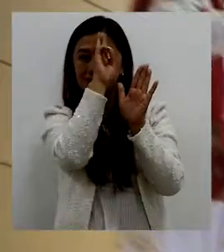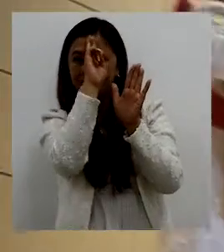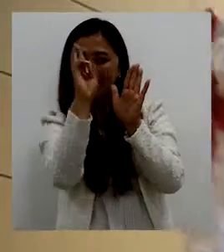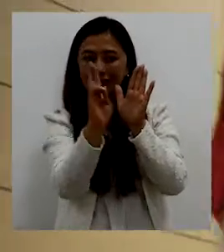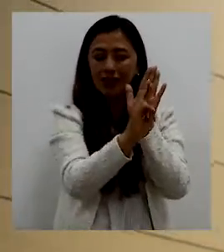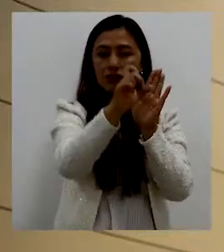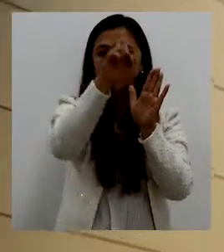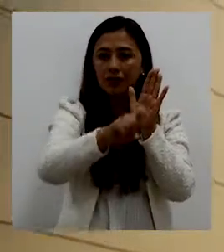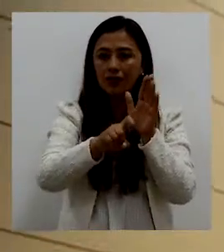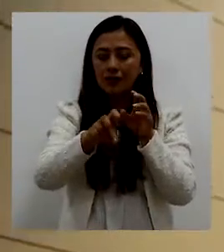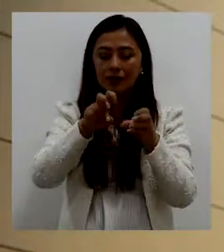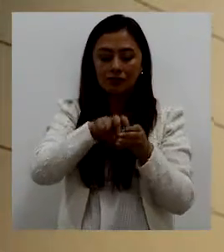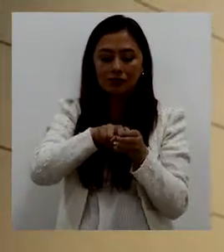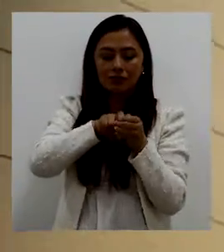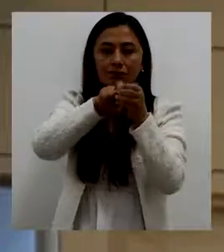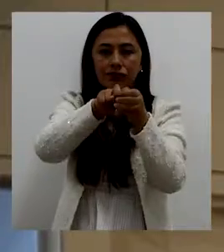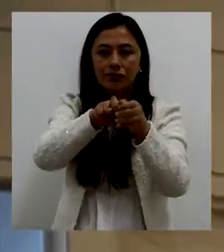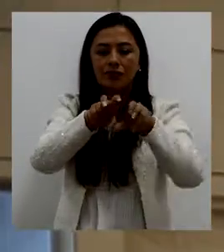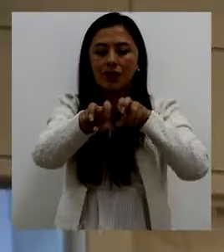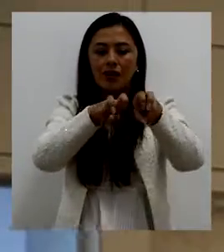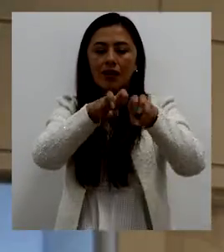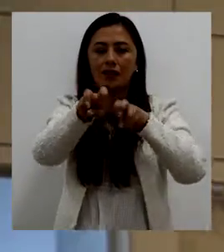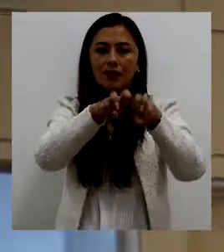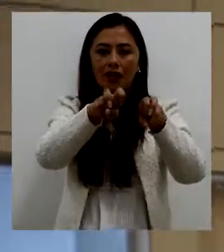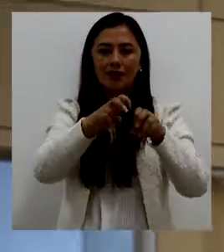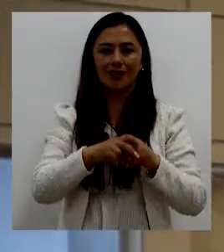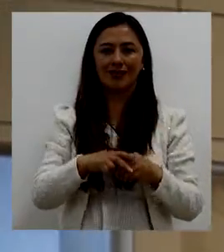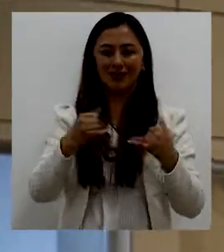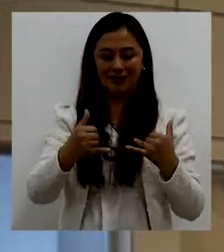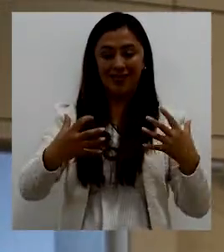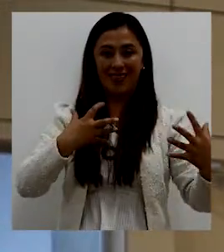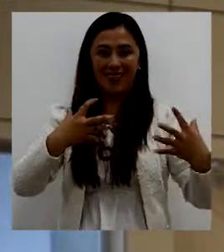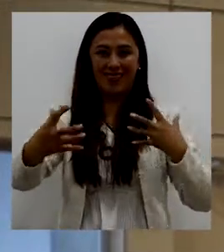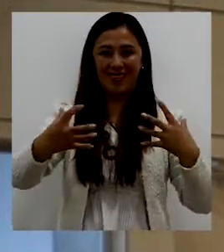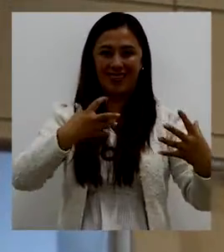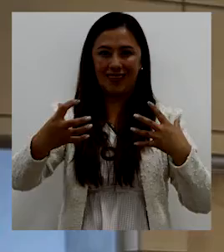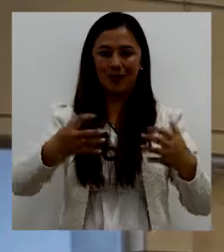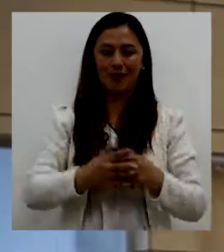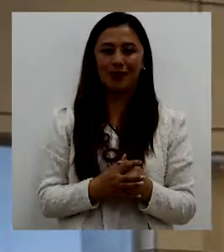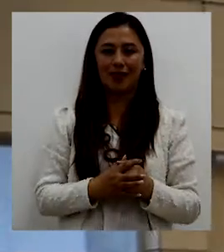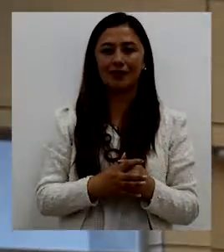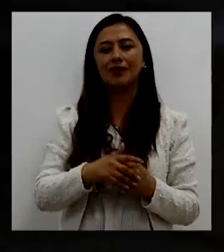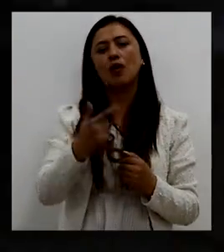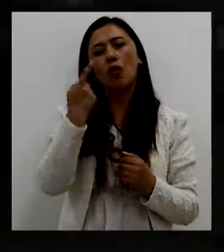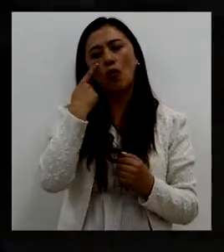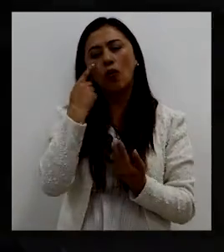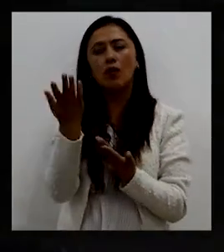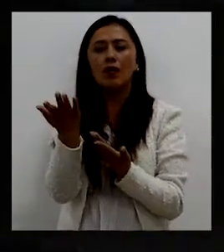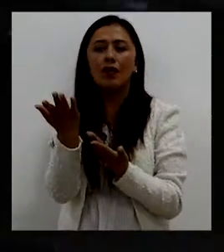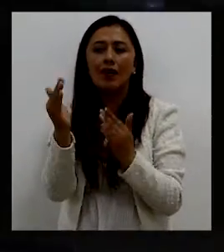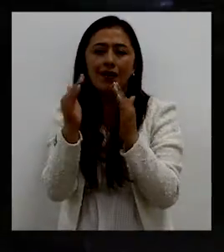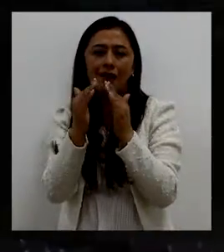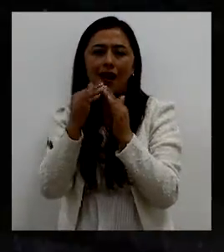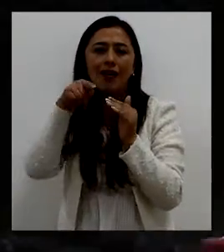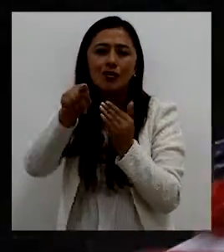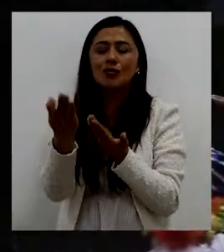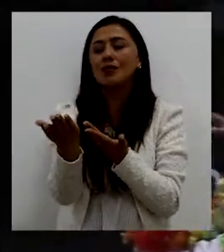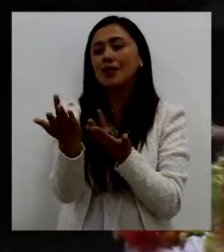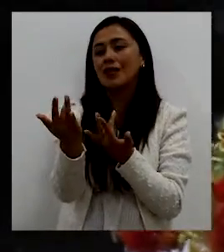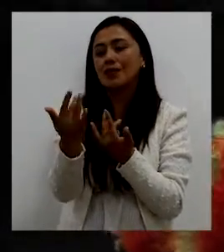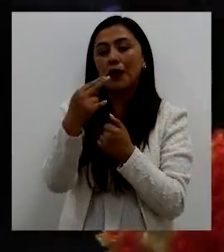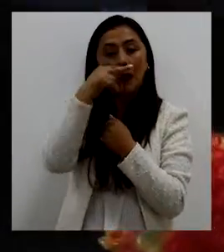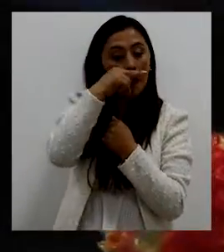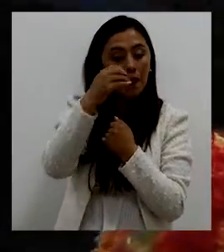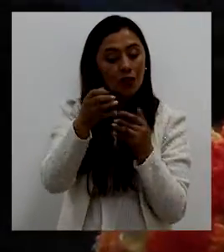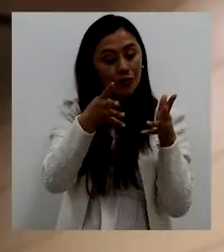la Secretaría de Tránsito y Transporte. En esta oportunidad, con la presentación de la obra de teatro En tu casa te esperan, dirigida a niños de